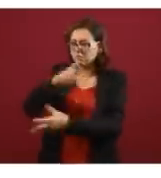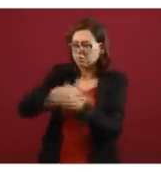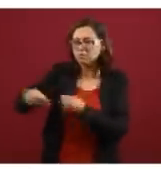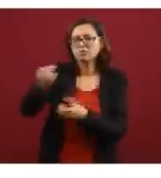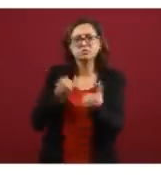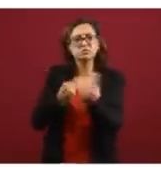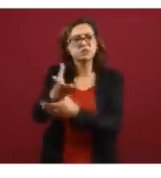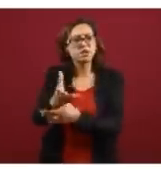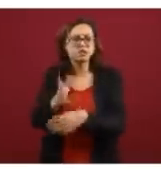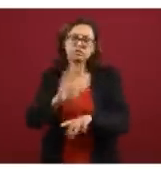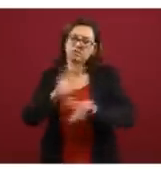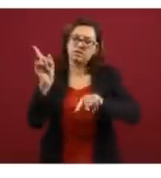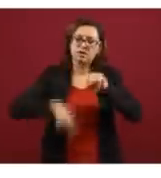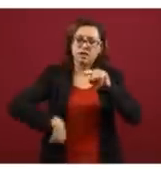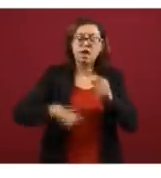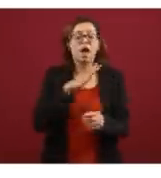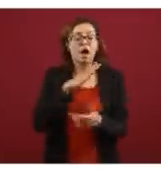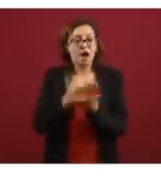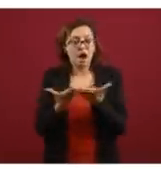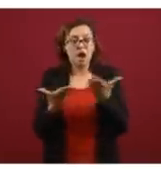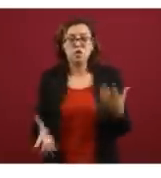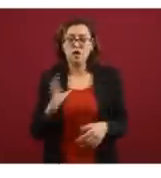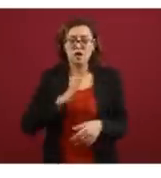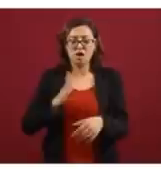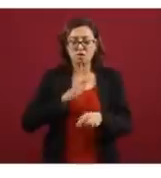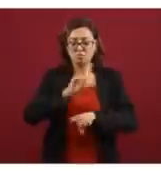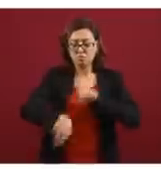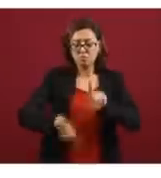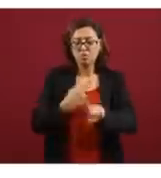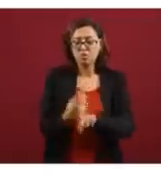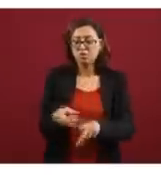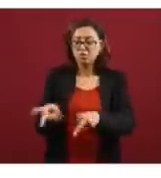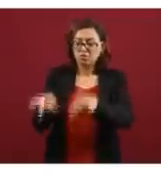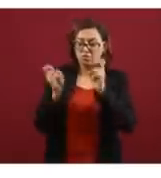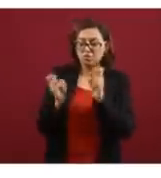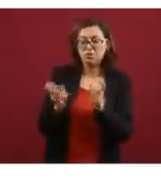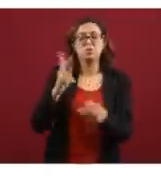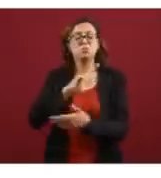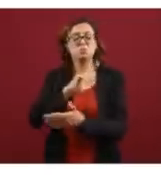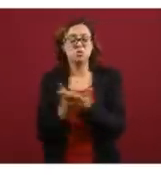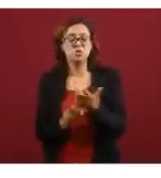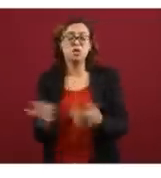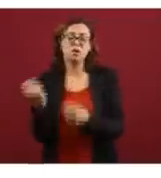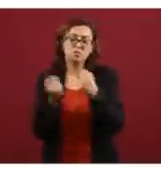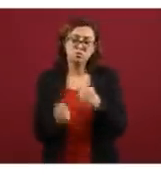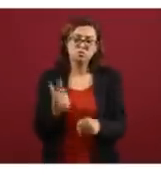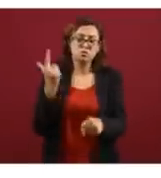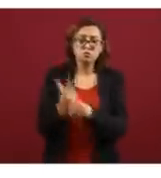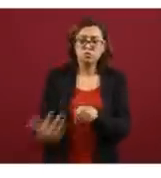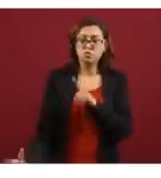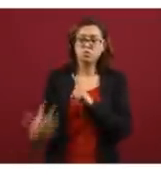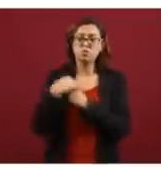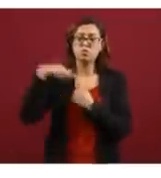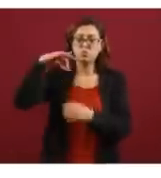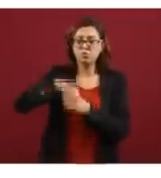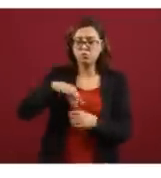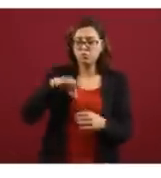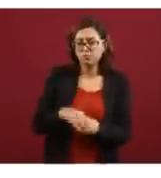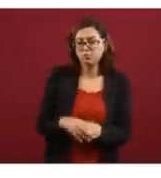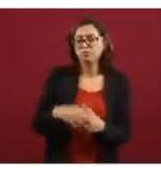menores, feminicidio, robo a casas habitación, uso de programas sociales con fines